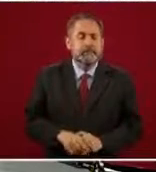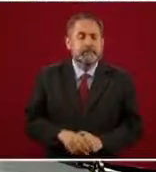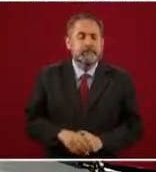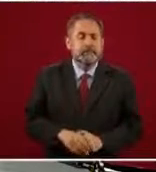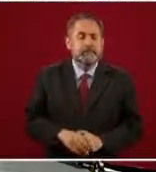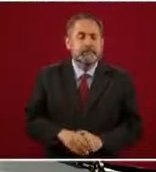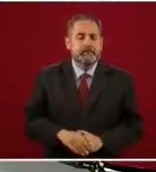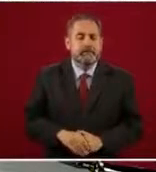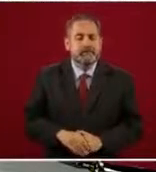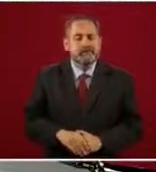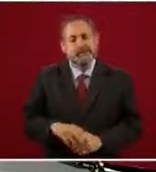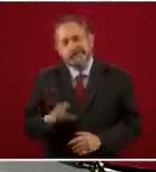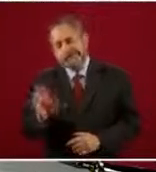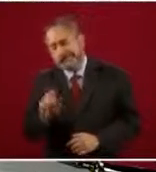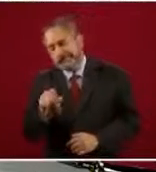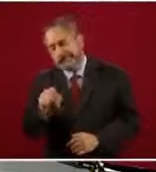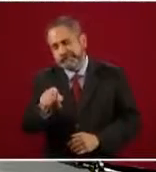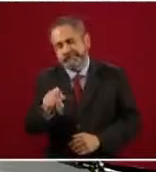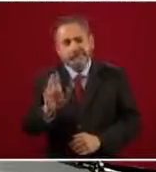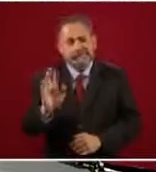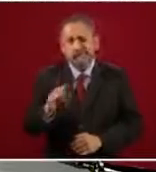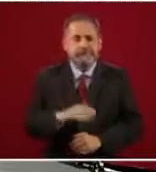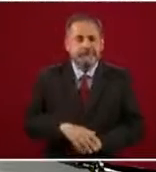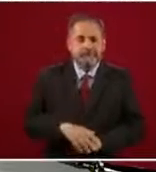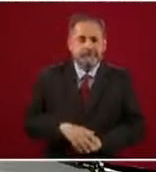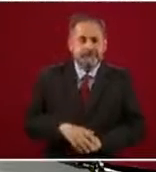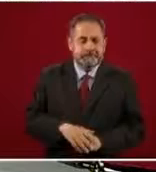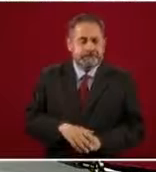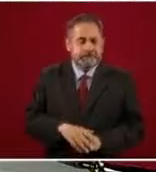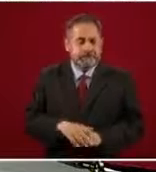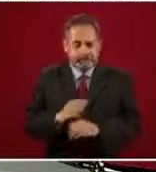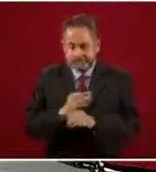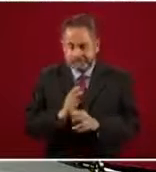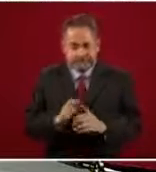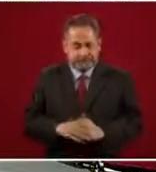A la gente para que vaya. Es que son tiempos